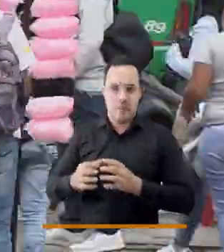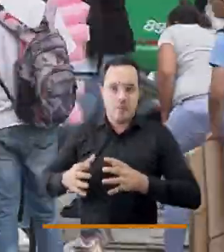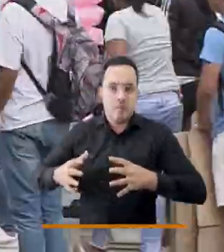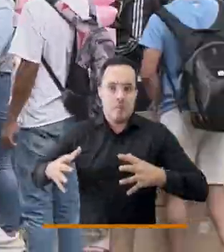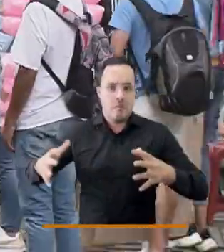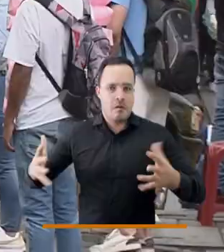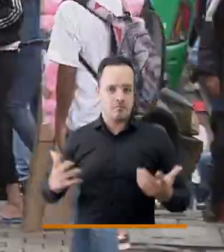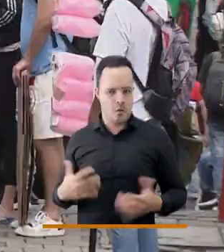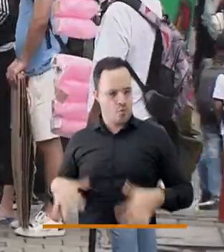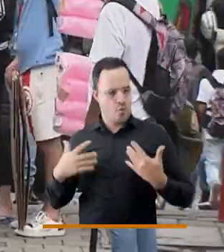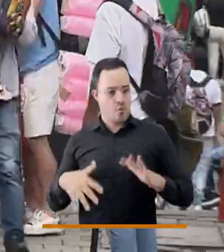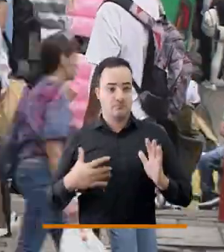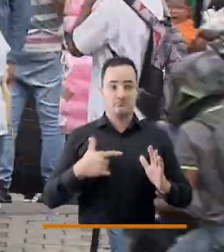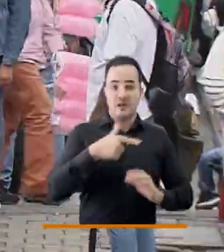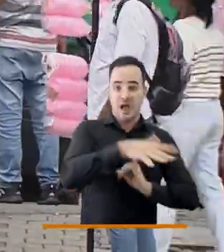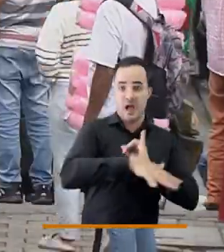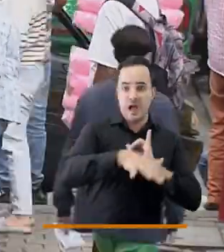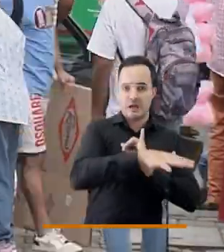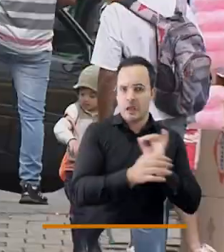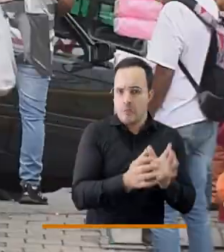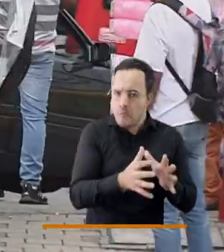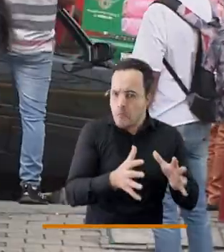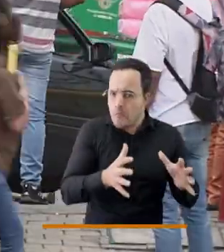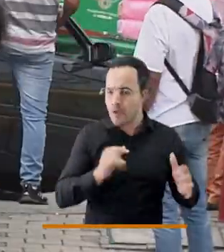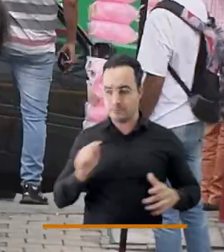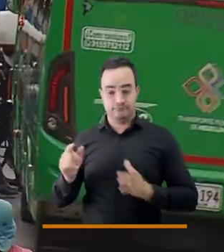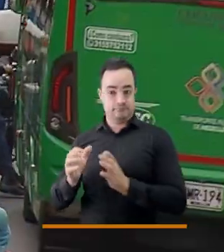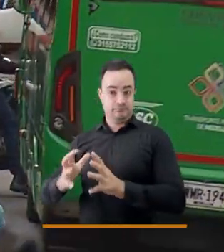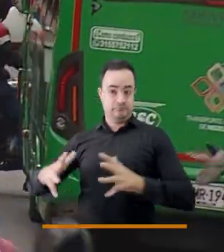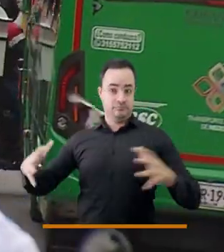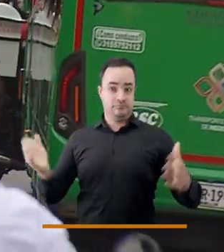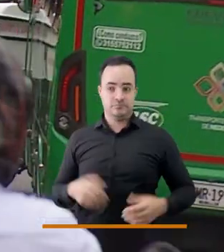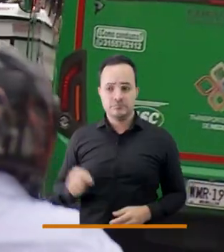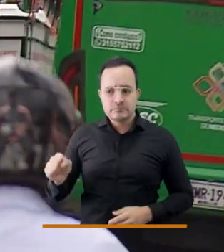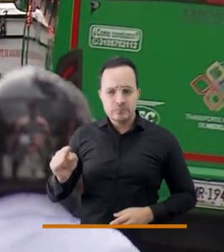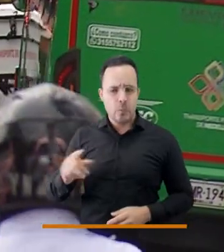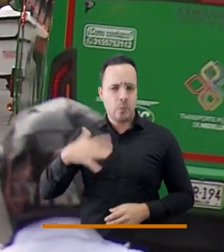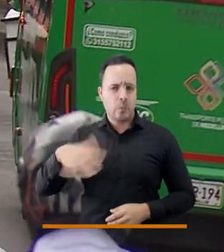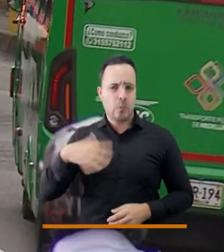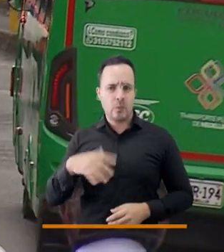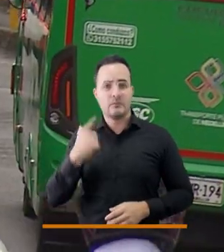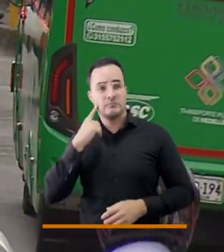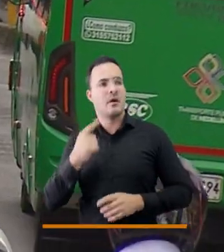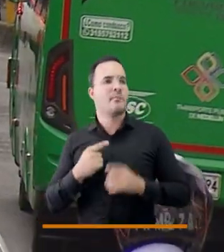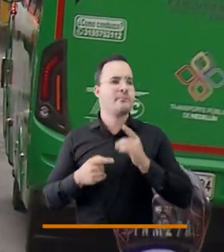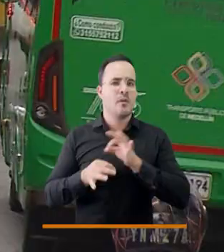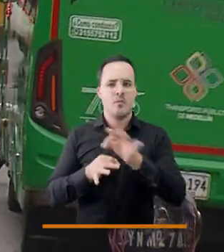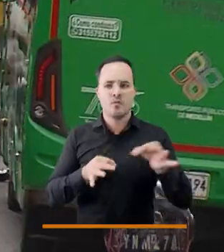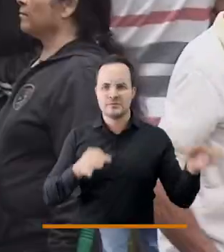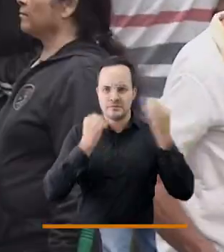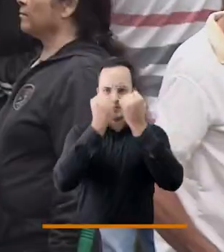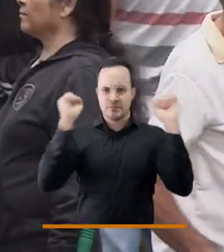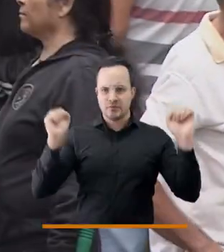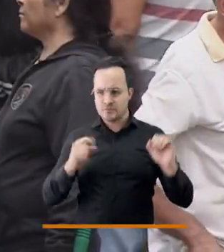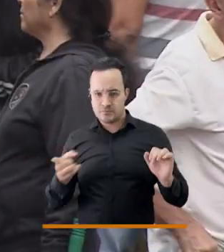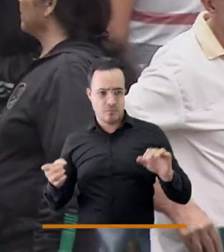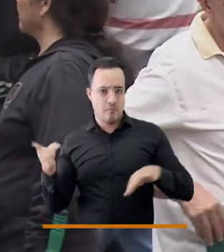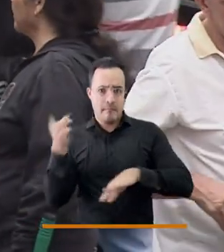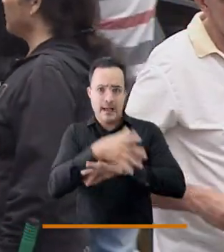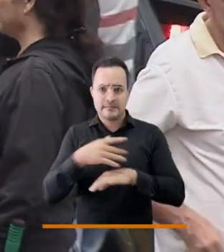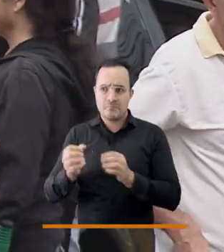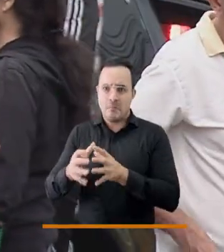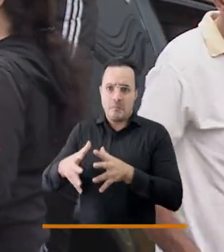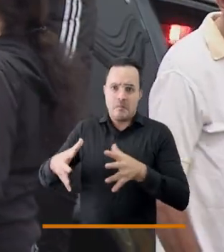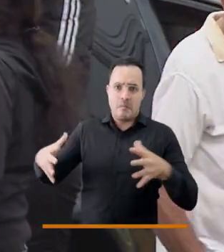creemos que mayor que el área metropolitana. Hoy San Cristóbal tiene una población superior a muchos municipios del